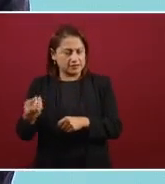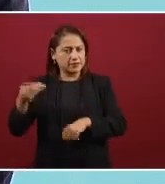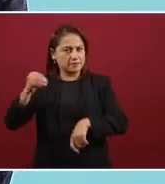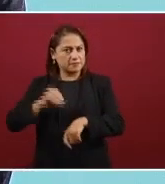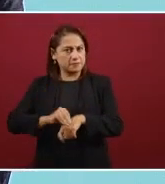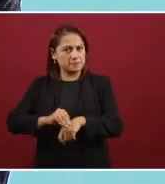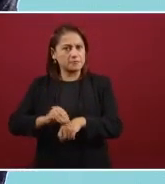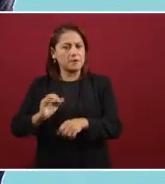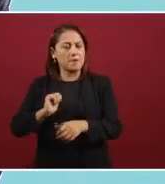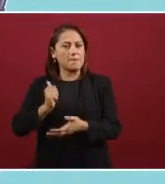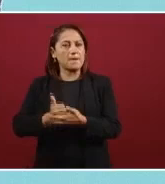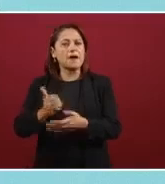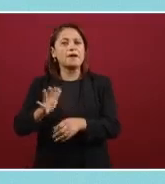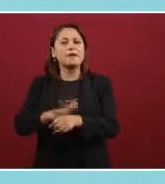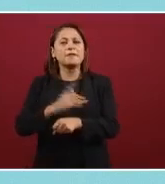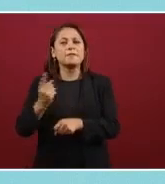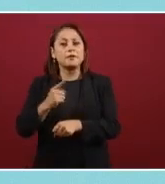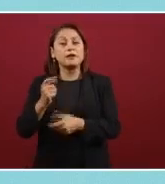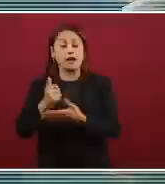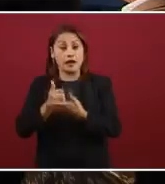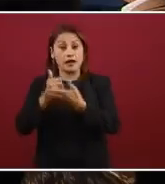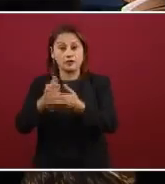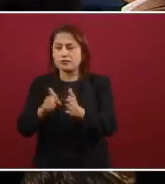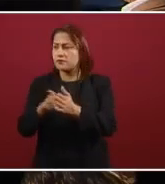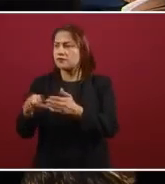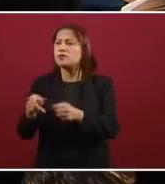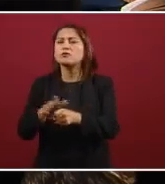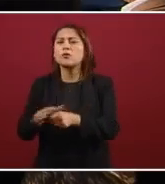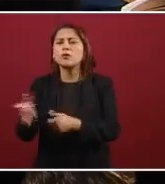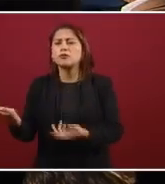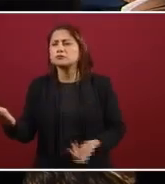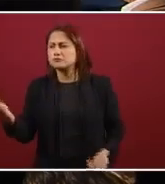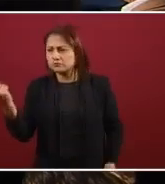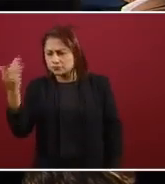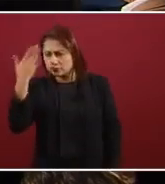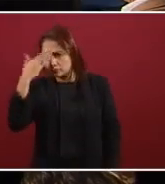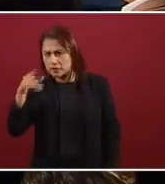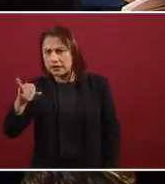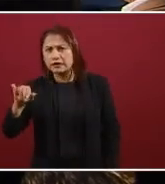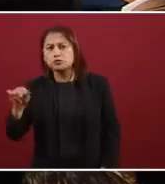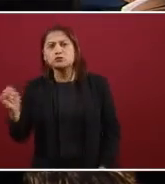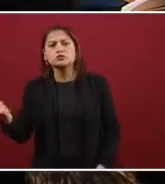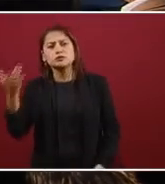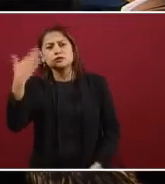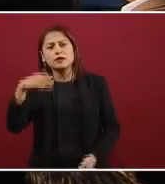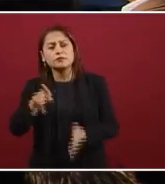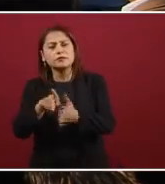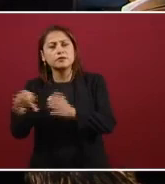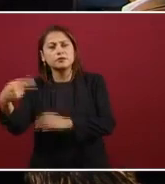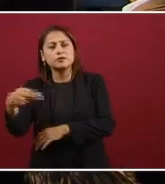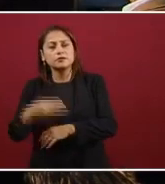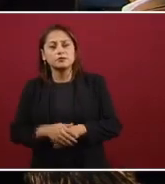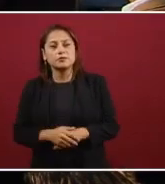porque ayuda. ¿No sabes cuál periódico fue? ¿Tú, Jesús? No me acuerdo, la